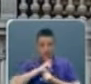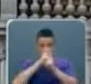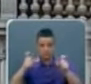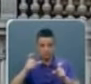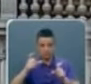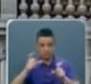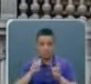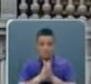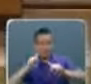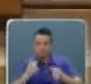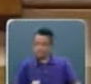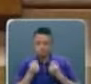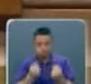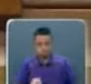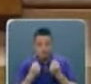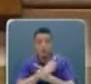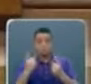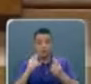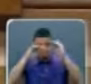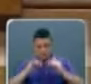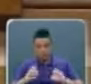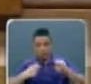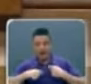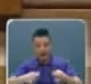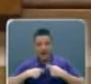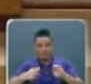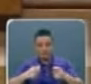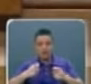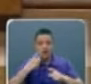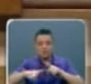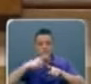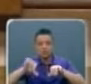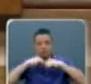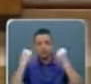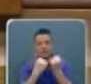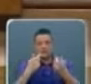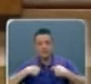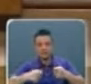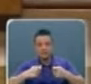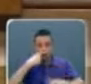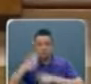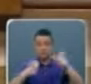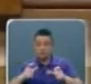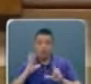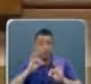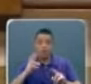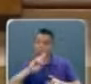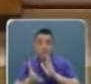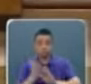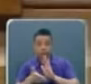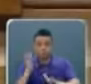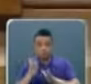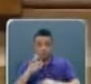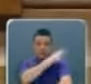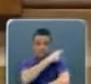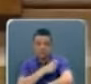junio que viene del rescate internacional. La disminución de los gastos en prestaciones sociales y personal es inevitable, justificó la ministra de Finanzas. En su conjunto,